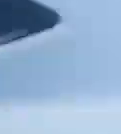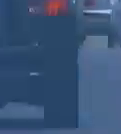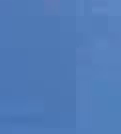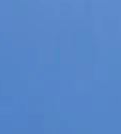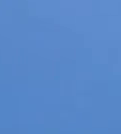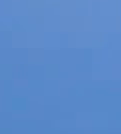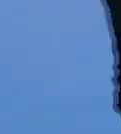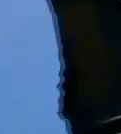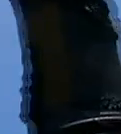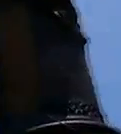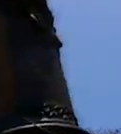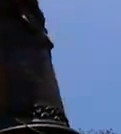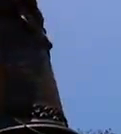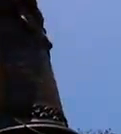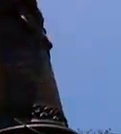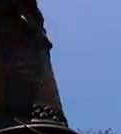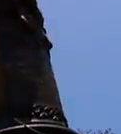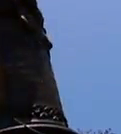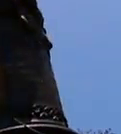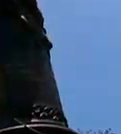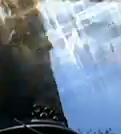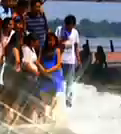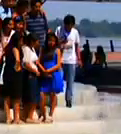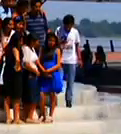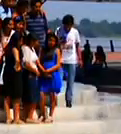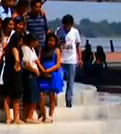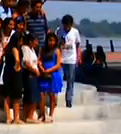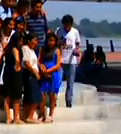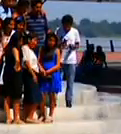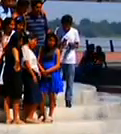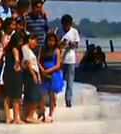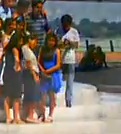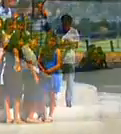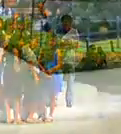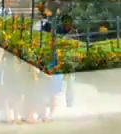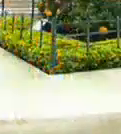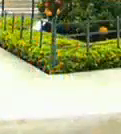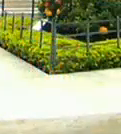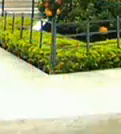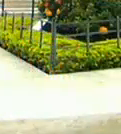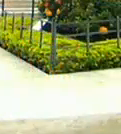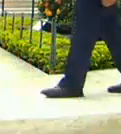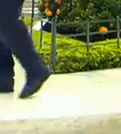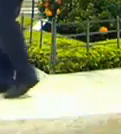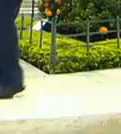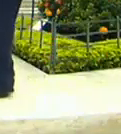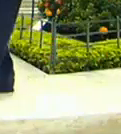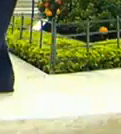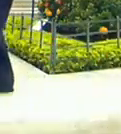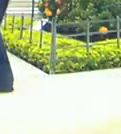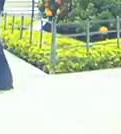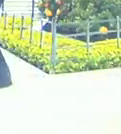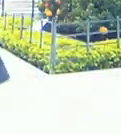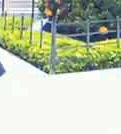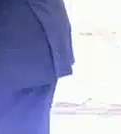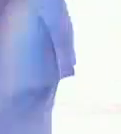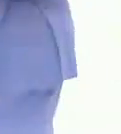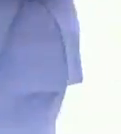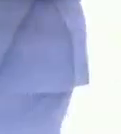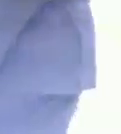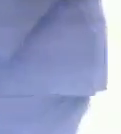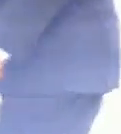Guayaquil, Guayaquil, como dice, me cago en la perla del Pacífico, la perla más bella.